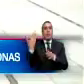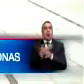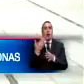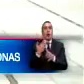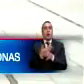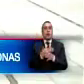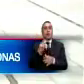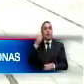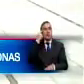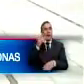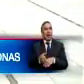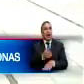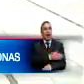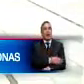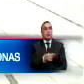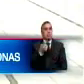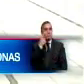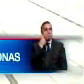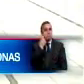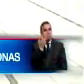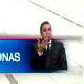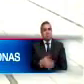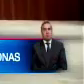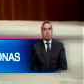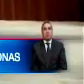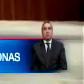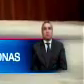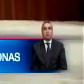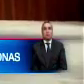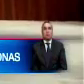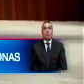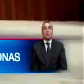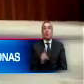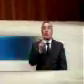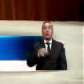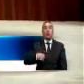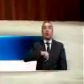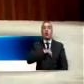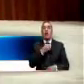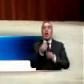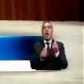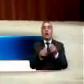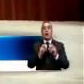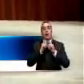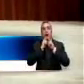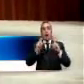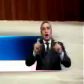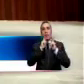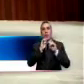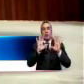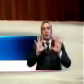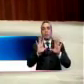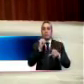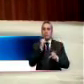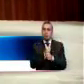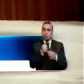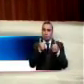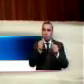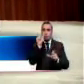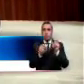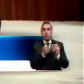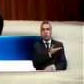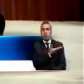por anteriores gobiernos. Escuchemos qué es lo que dijeron al respecto. Lo único que hacemos es reclamar la reivindicación